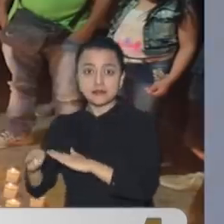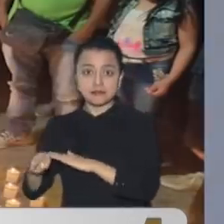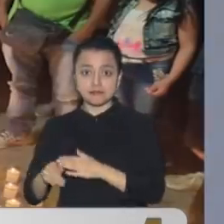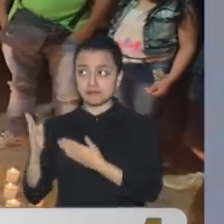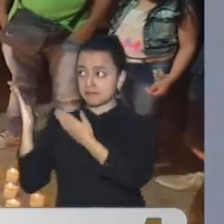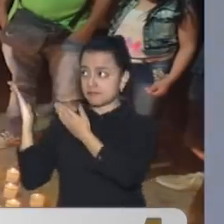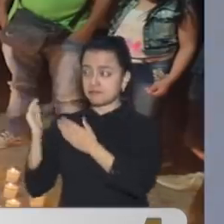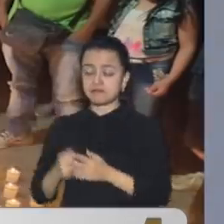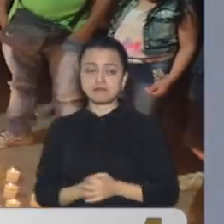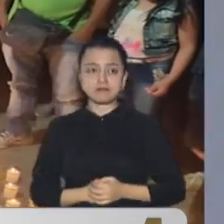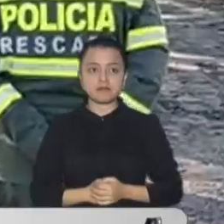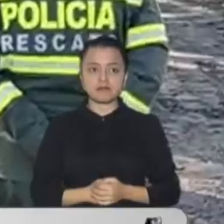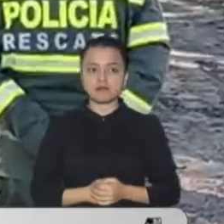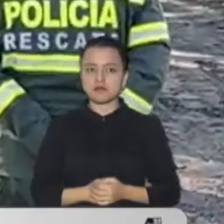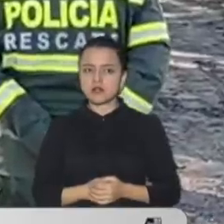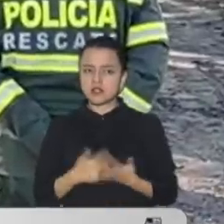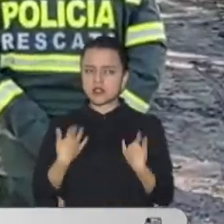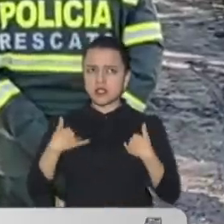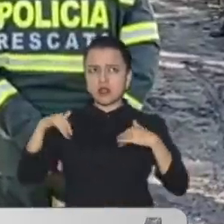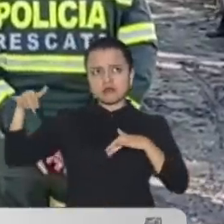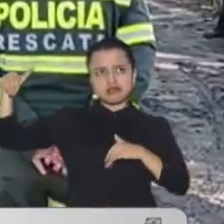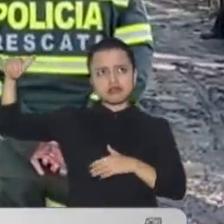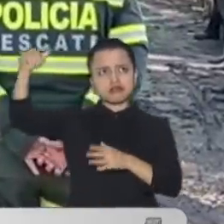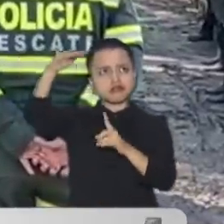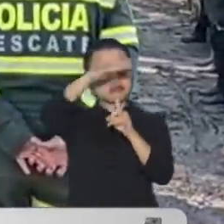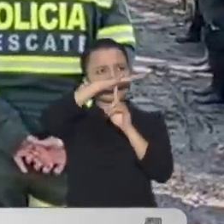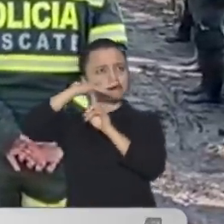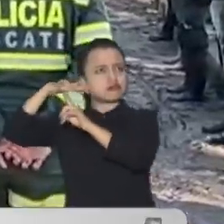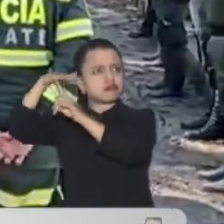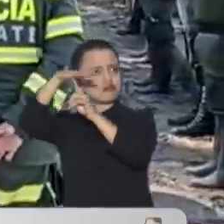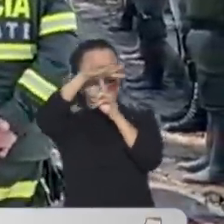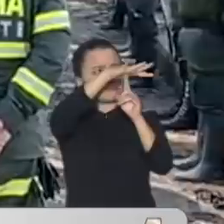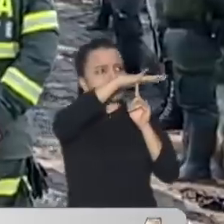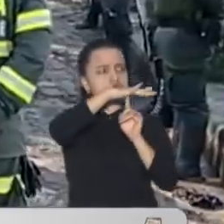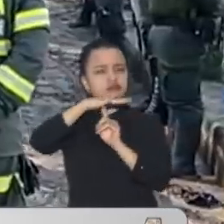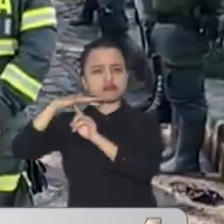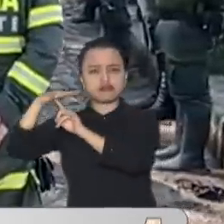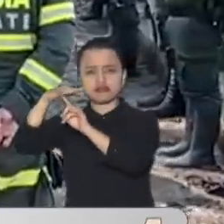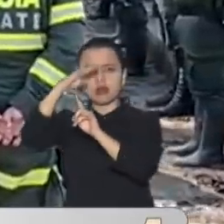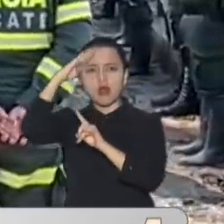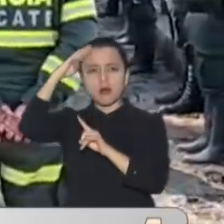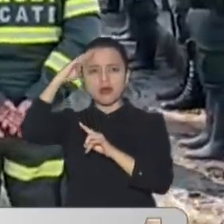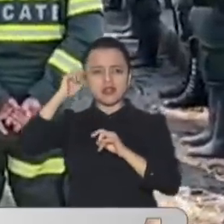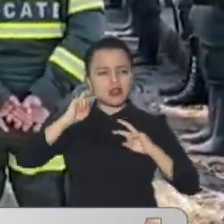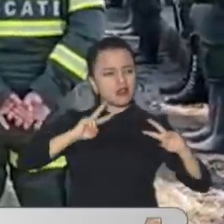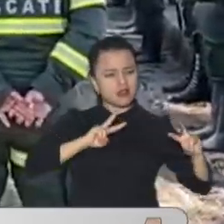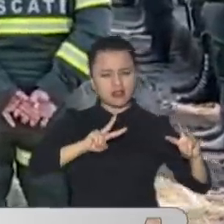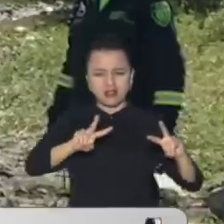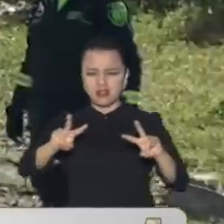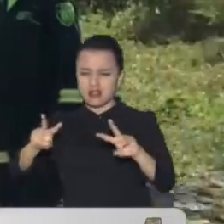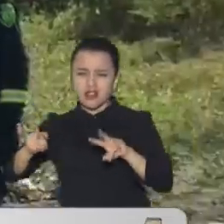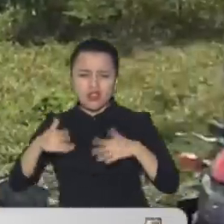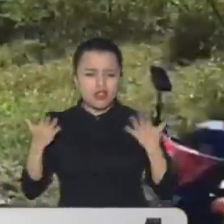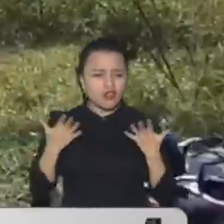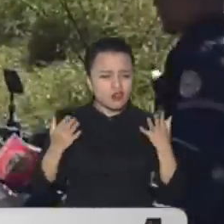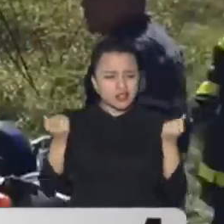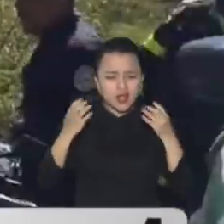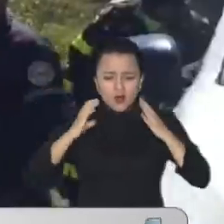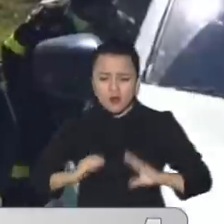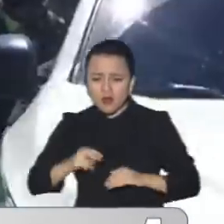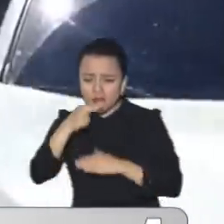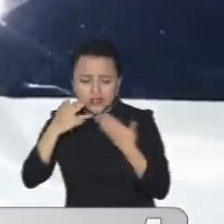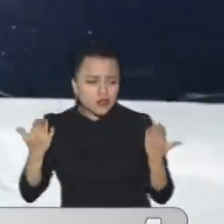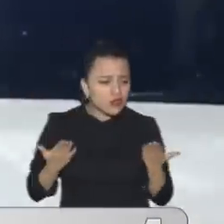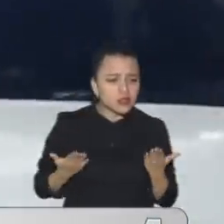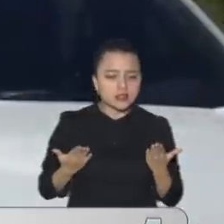zona donde sospechaban que podía estar la pequeña. Según el secretario de Gobierno de Caldas, John Jairo Castaño, estaba en avanzado estado de descomposición y ahora los forenses tratan